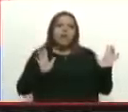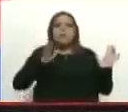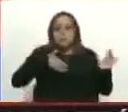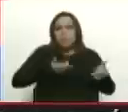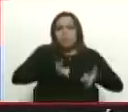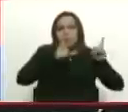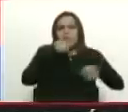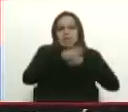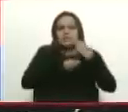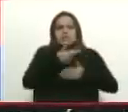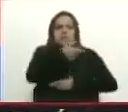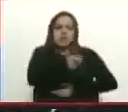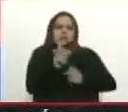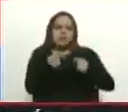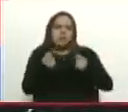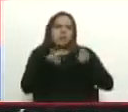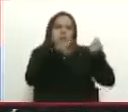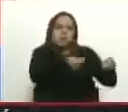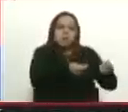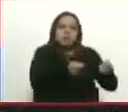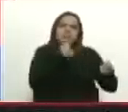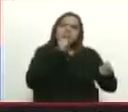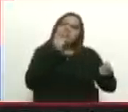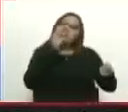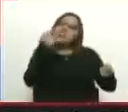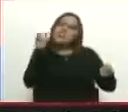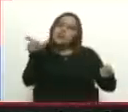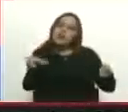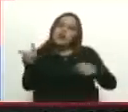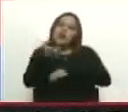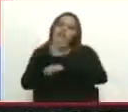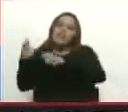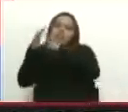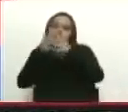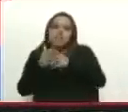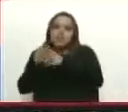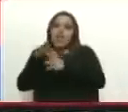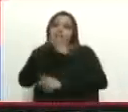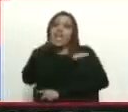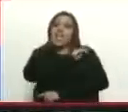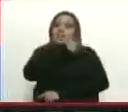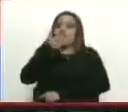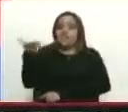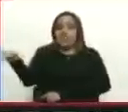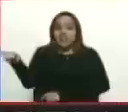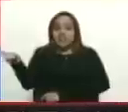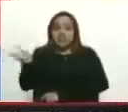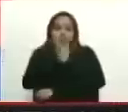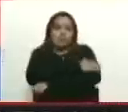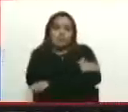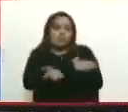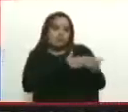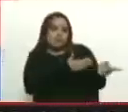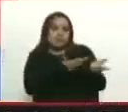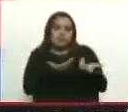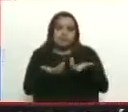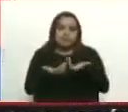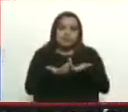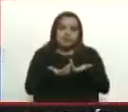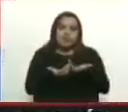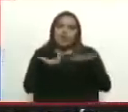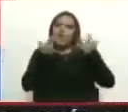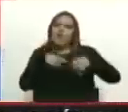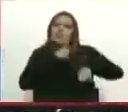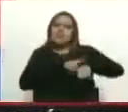hacerse eso. ¿Quién lo dijo? El gobierno de Estados Unidos, sus jefes. ¿Cuánto tiempo pasará para